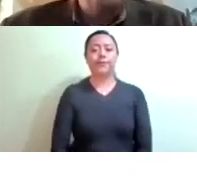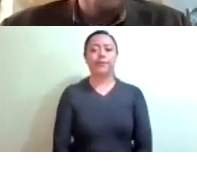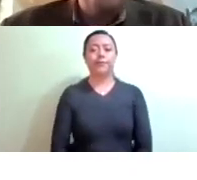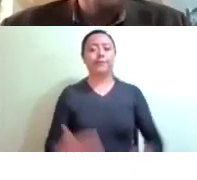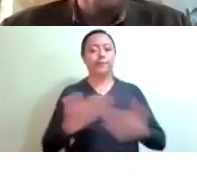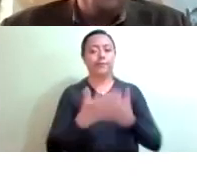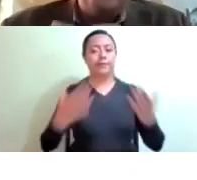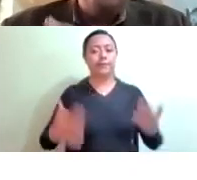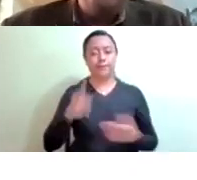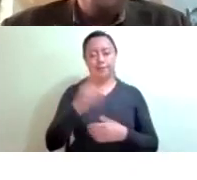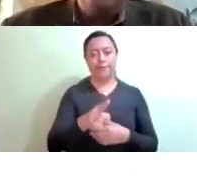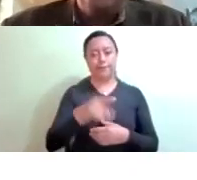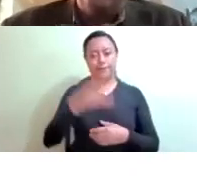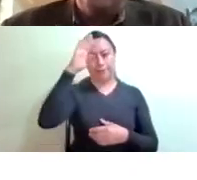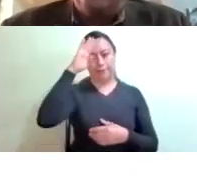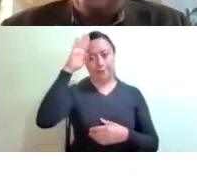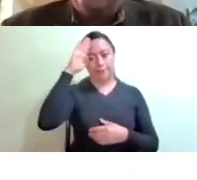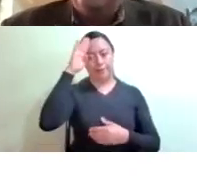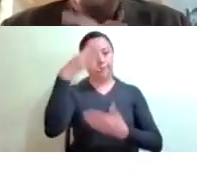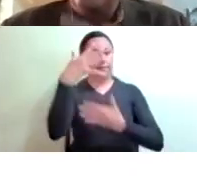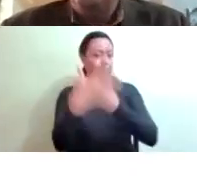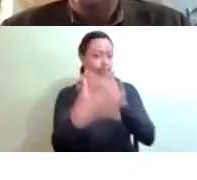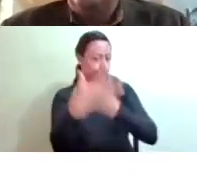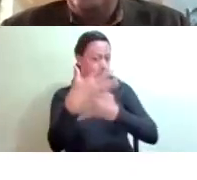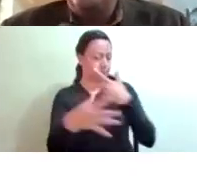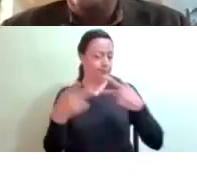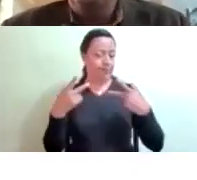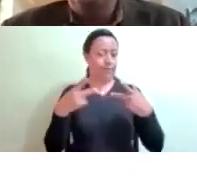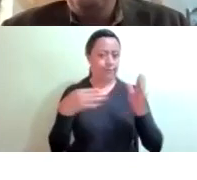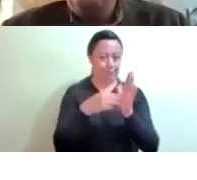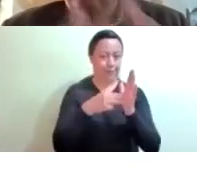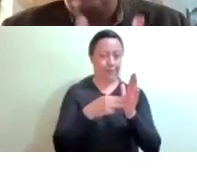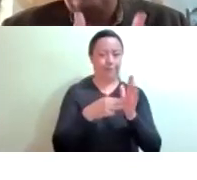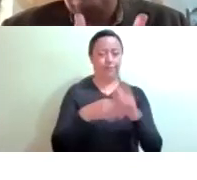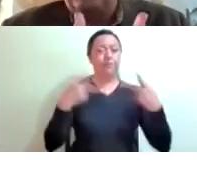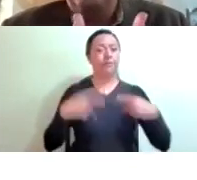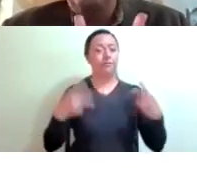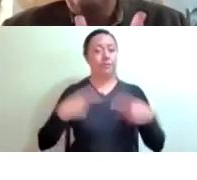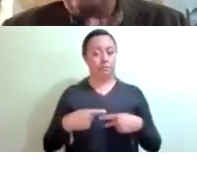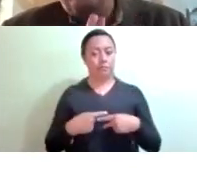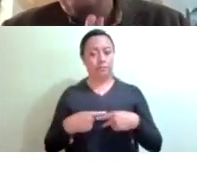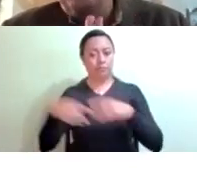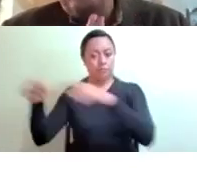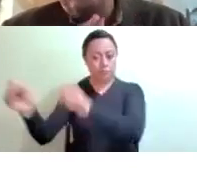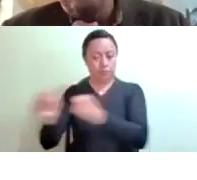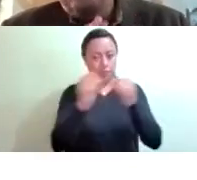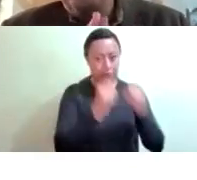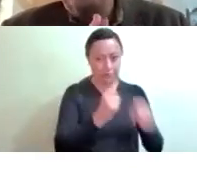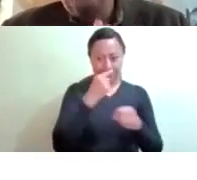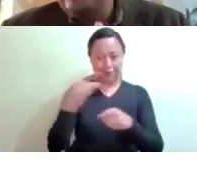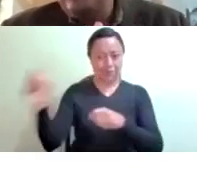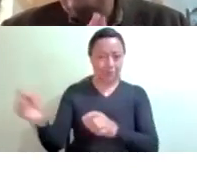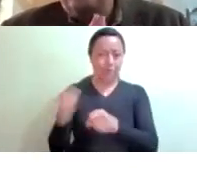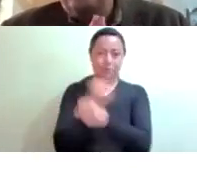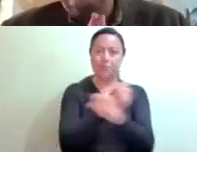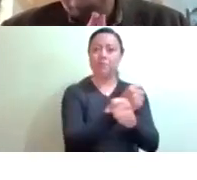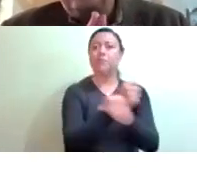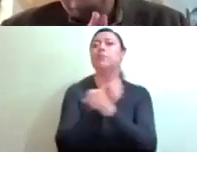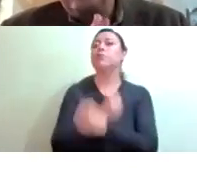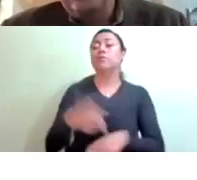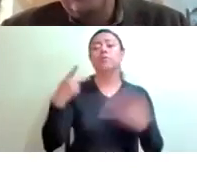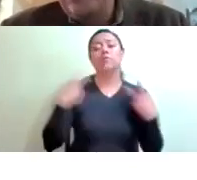Imagínense ustedes 15,000 personas detenidas que la gente vio, la gente, digo, la comunidad, vio las